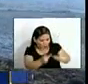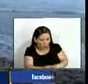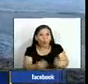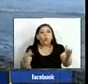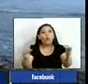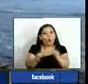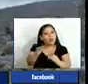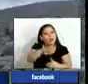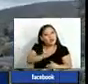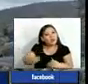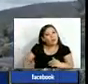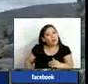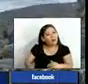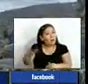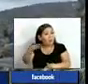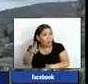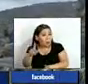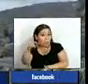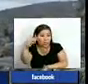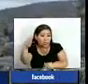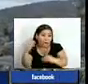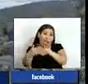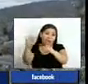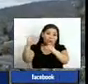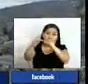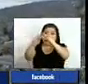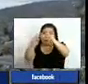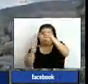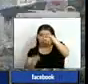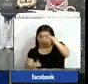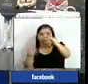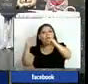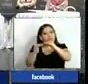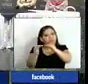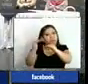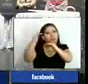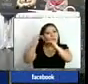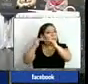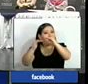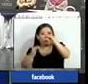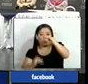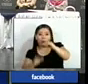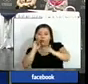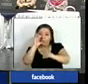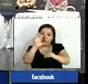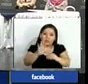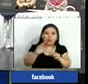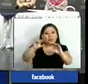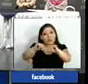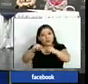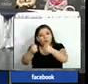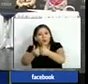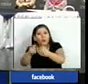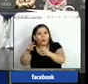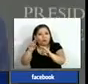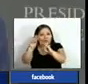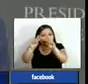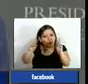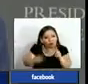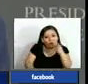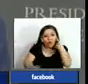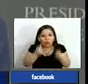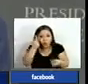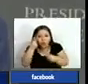Salvador retrocedió al menos una década en ese rubro. Y de acuerdo a la Organización Mundial de Turismo, los viajes y toda